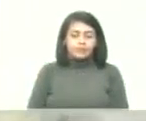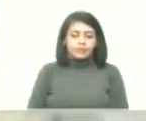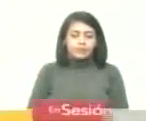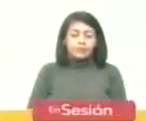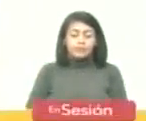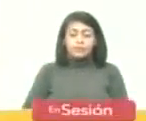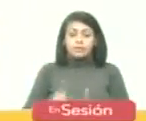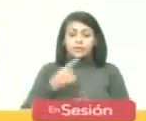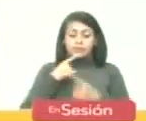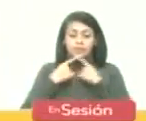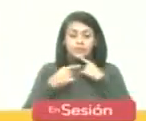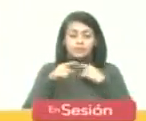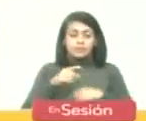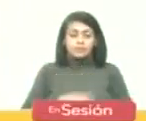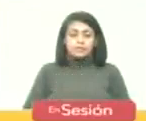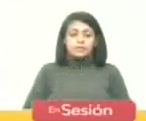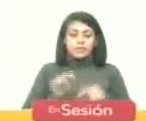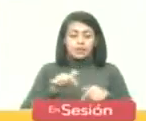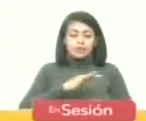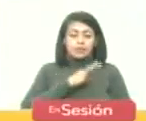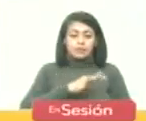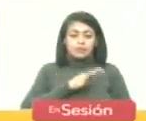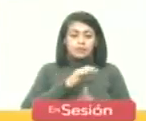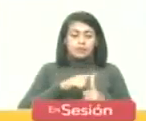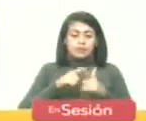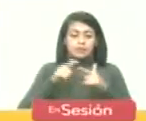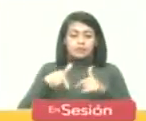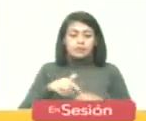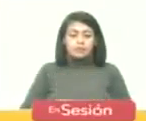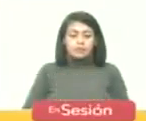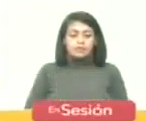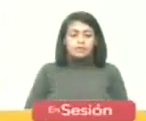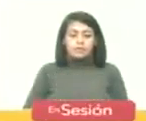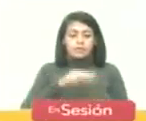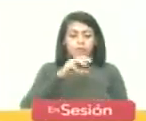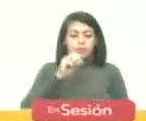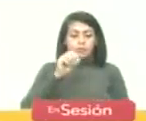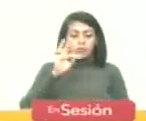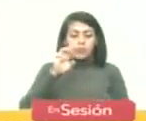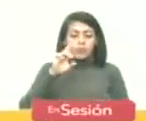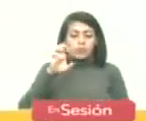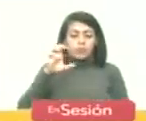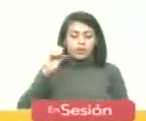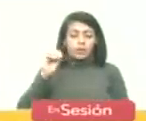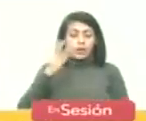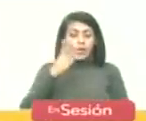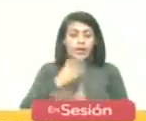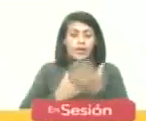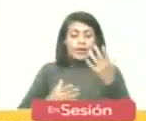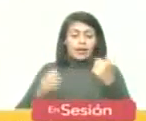Pero les decía que este señor, alias Morfeo, logra escapar.